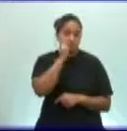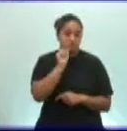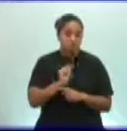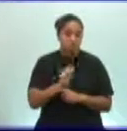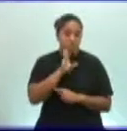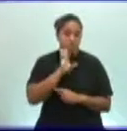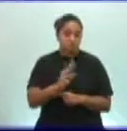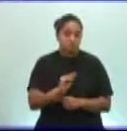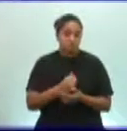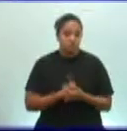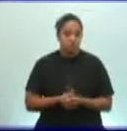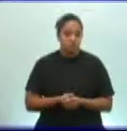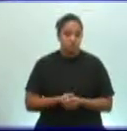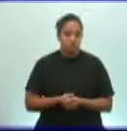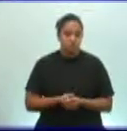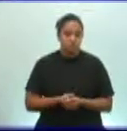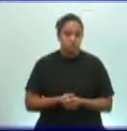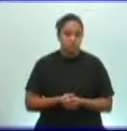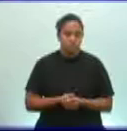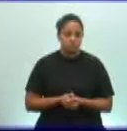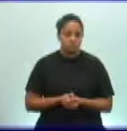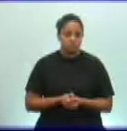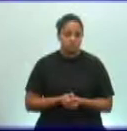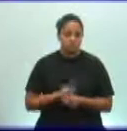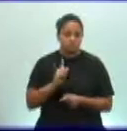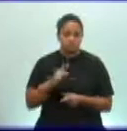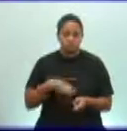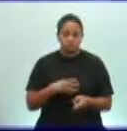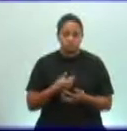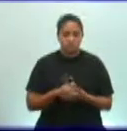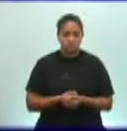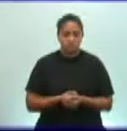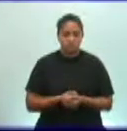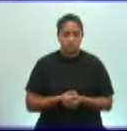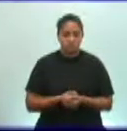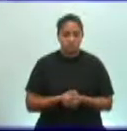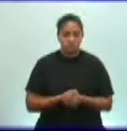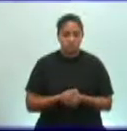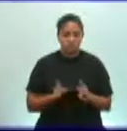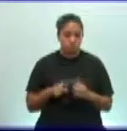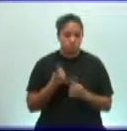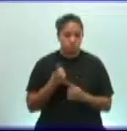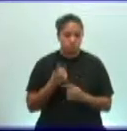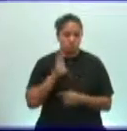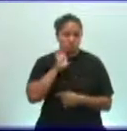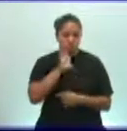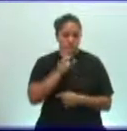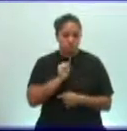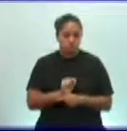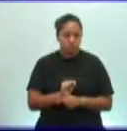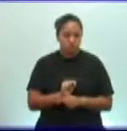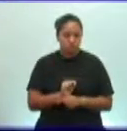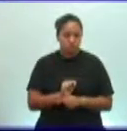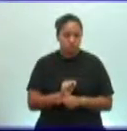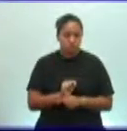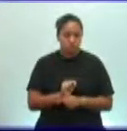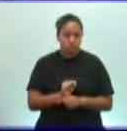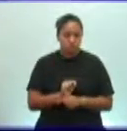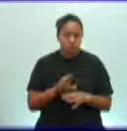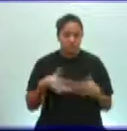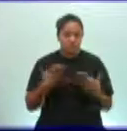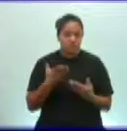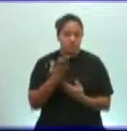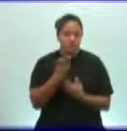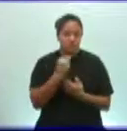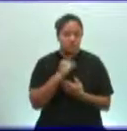«con este rudo afán que a usted molesta. Mas ya que usted se pone a reprenderlo, ¿sabrá decirme lo que pierdo en ello?». El viejo